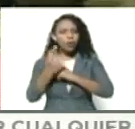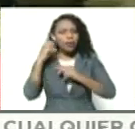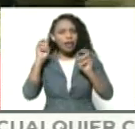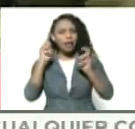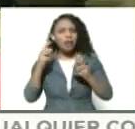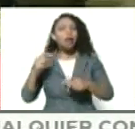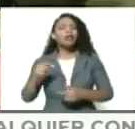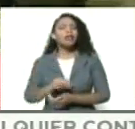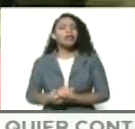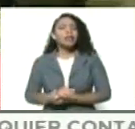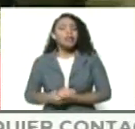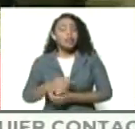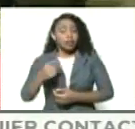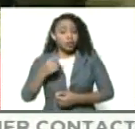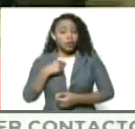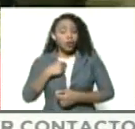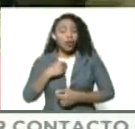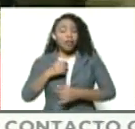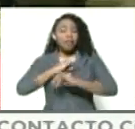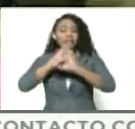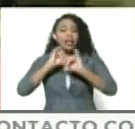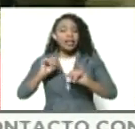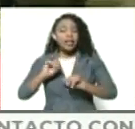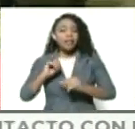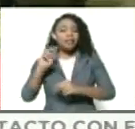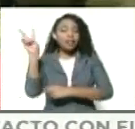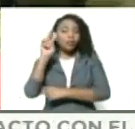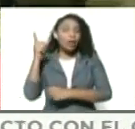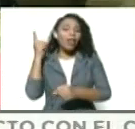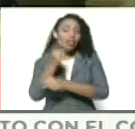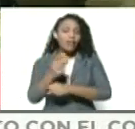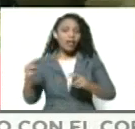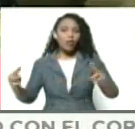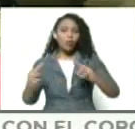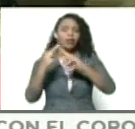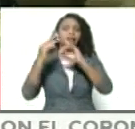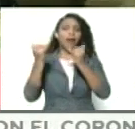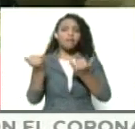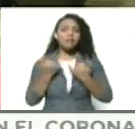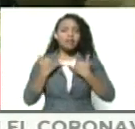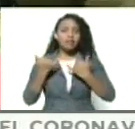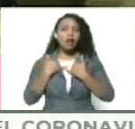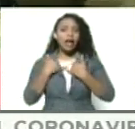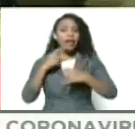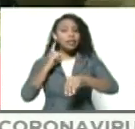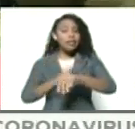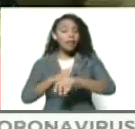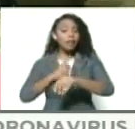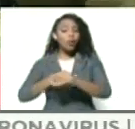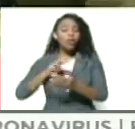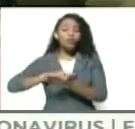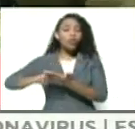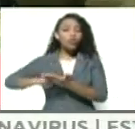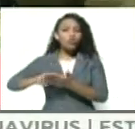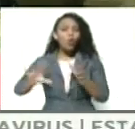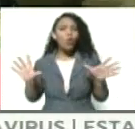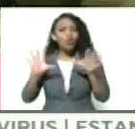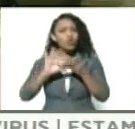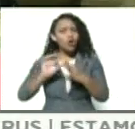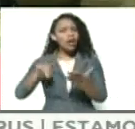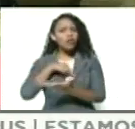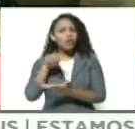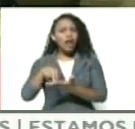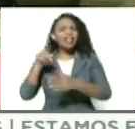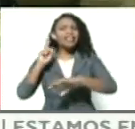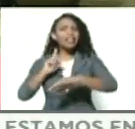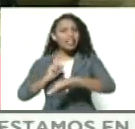felicito. Venezuela debe reencontrarse a sí misma. Es tiempo de reconciliación, de unidad nacional, es tiempo